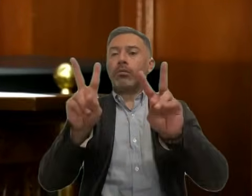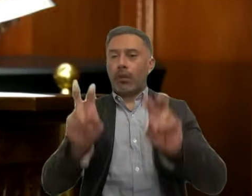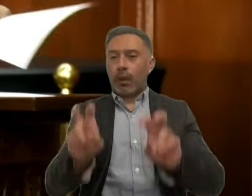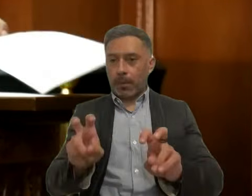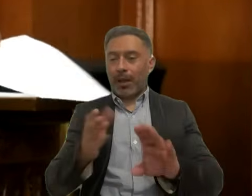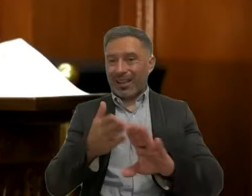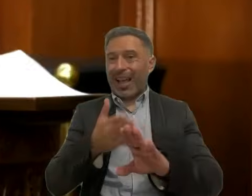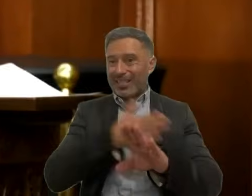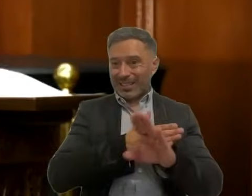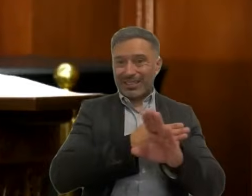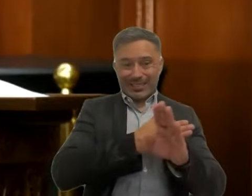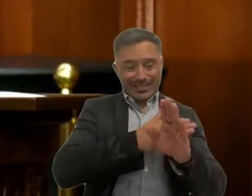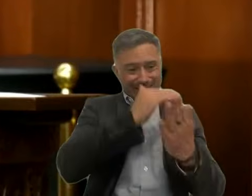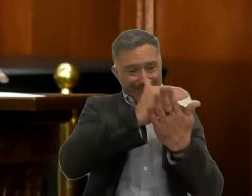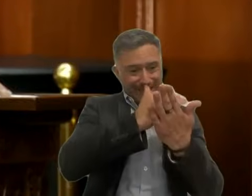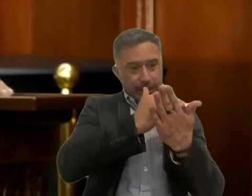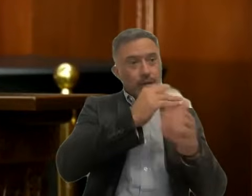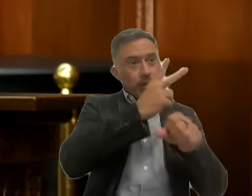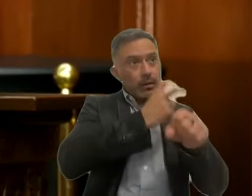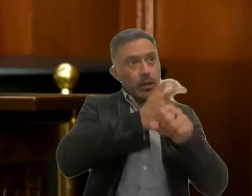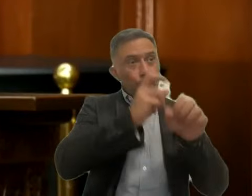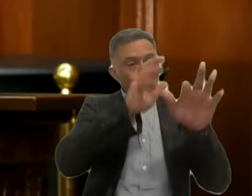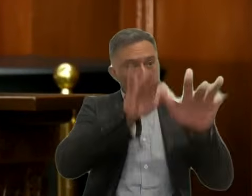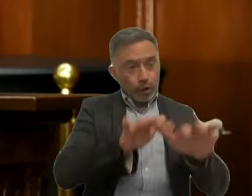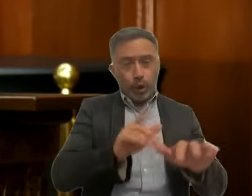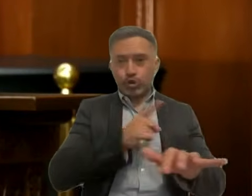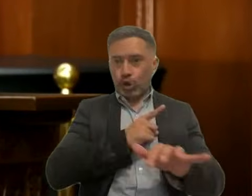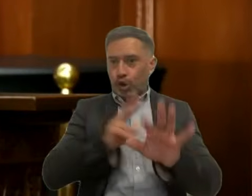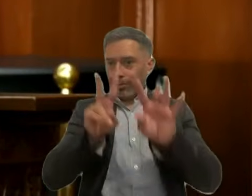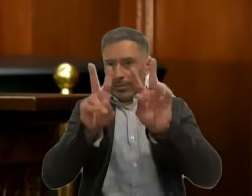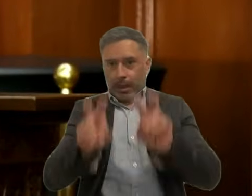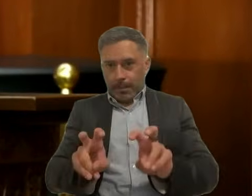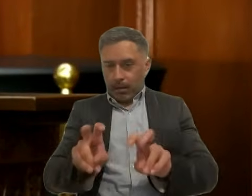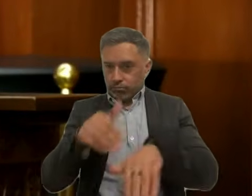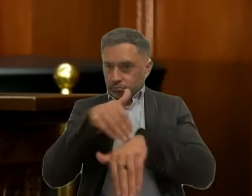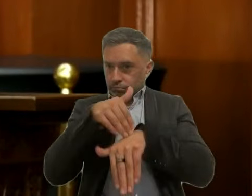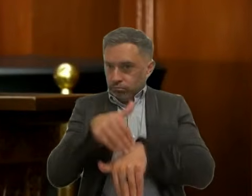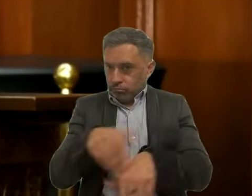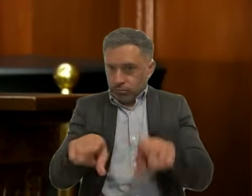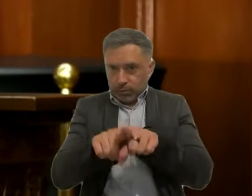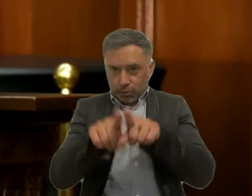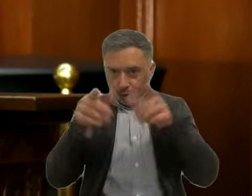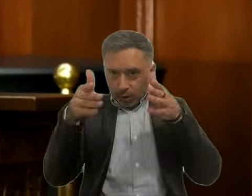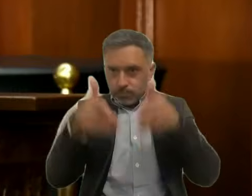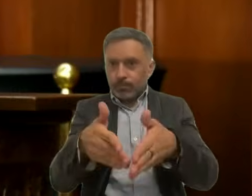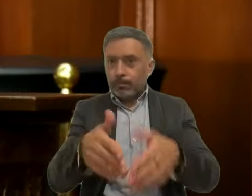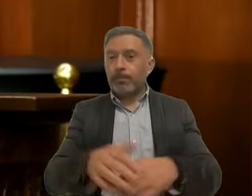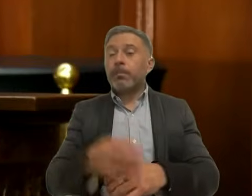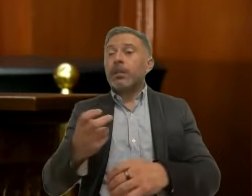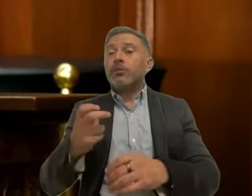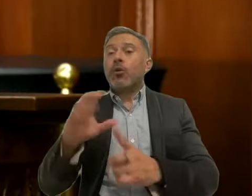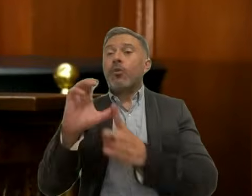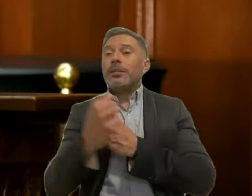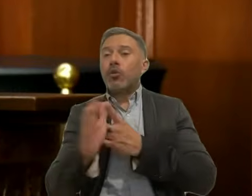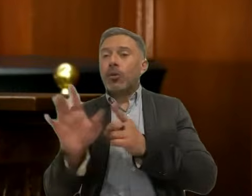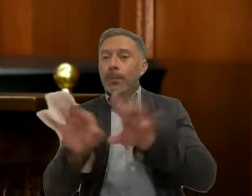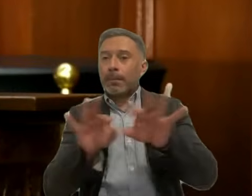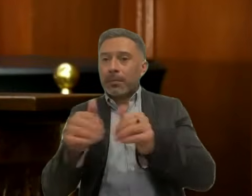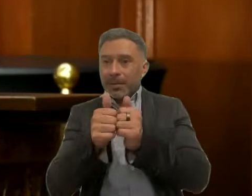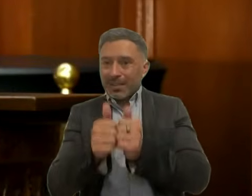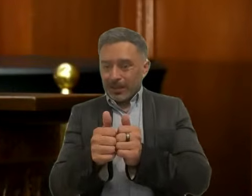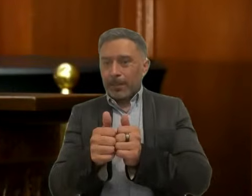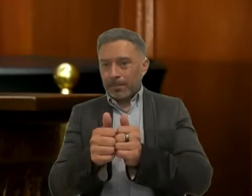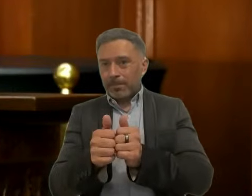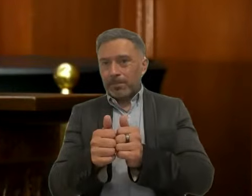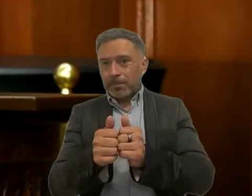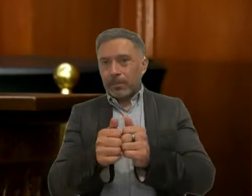en la convocatoria. Así, quienes integramos la Diputación Permanente, en cumplimiento de la encomienda que nos ha